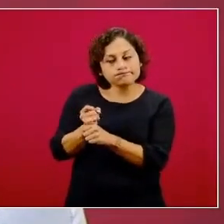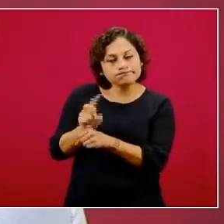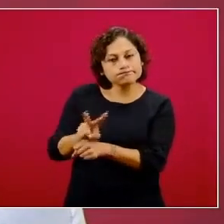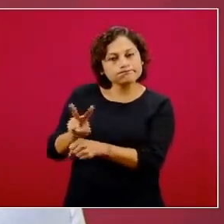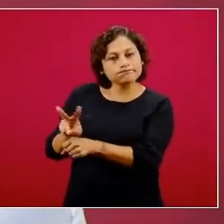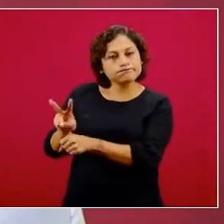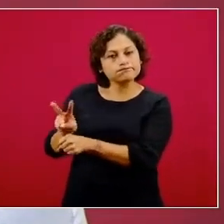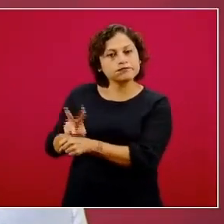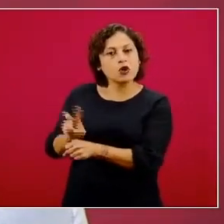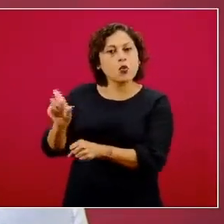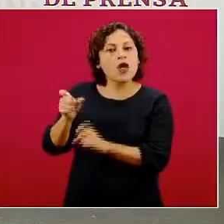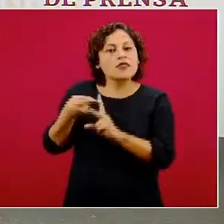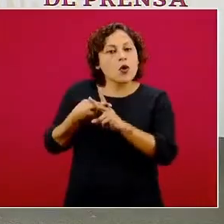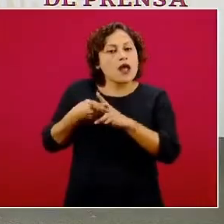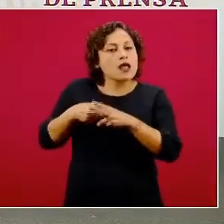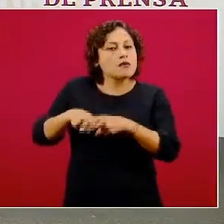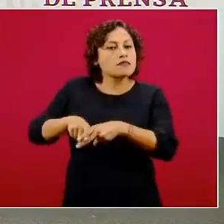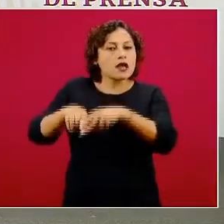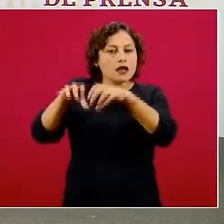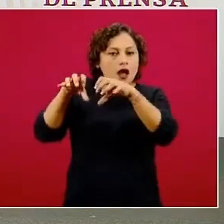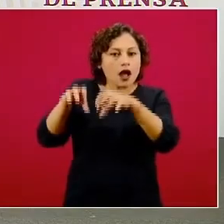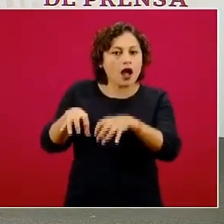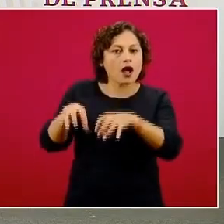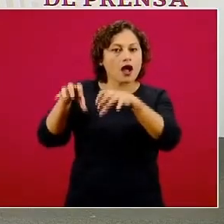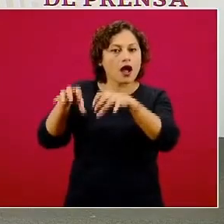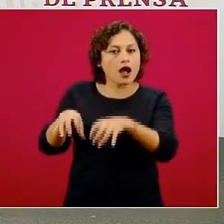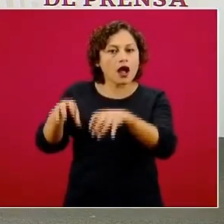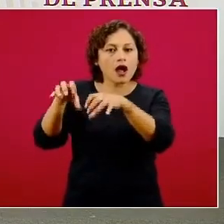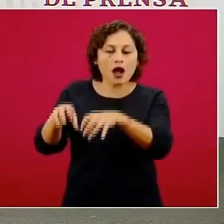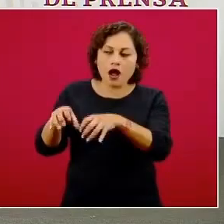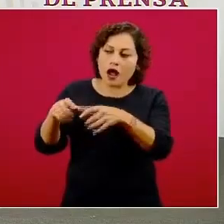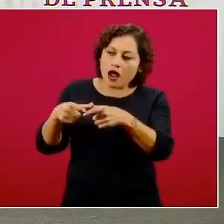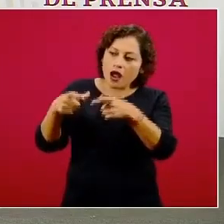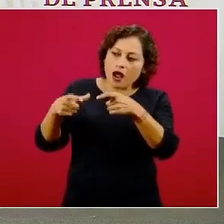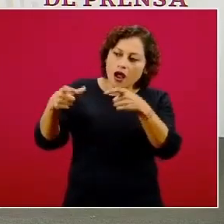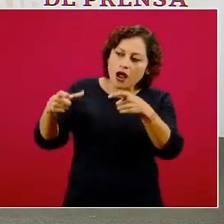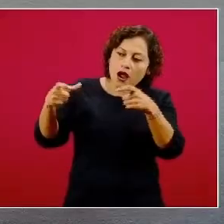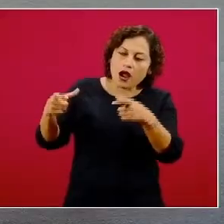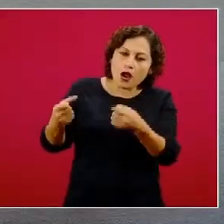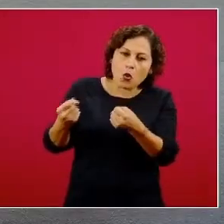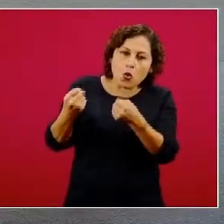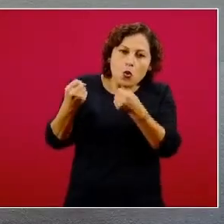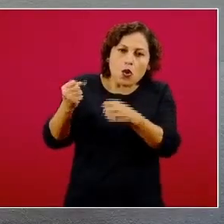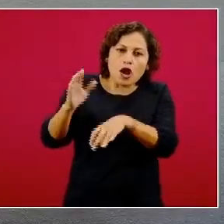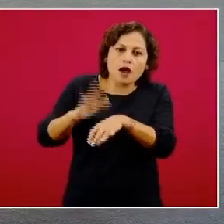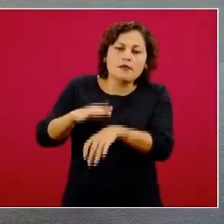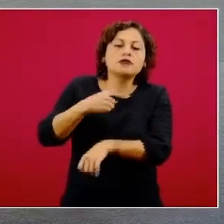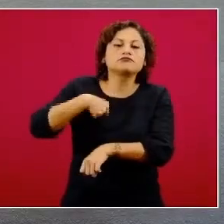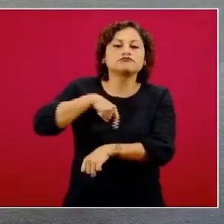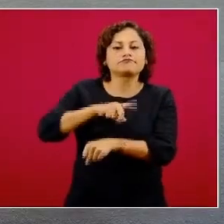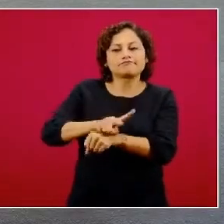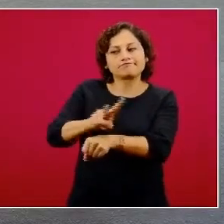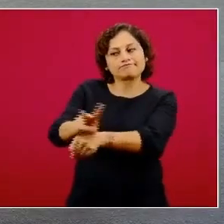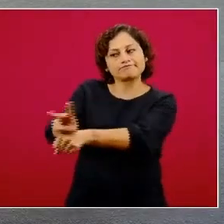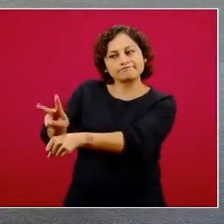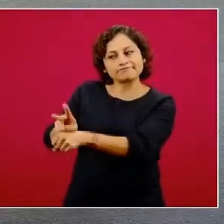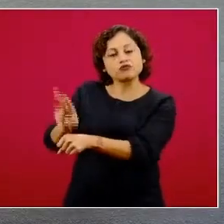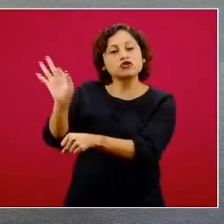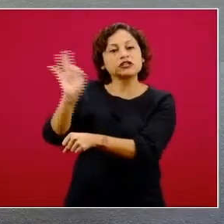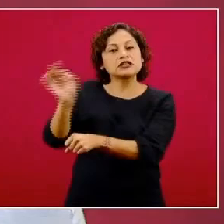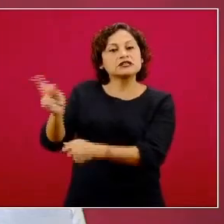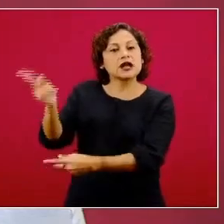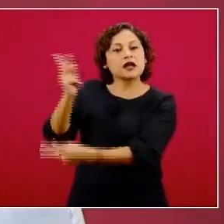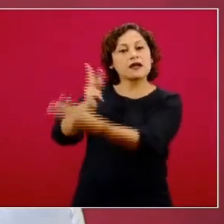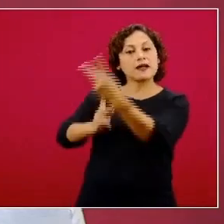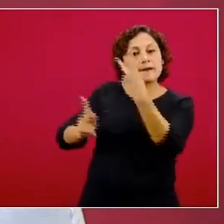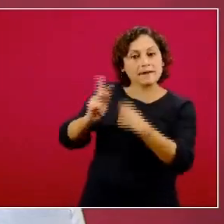o de baja presión, y vamos dando un seguimiento a toda la trayectoria del evento, ya sea que pueda dirigirse hacia el país